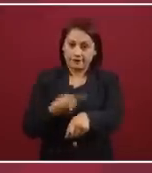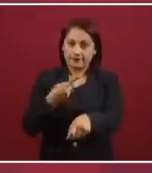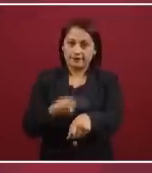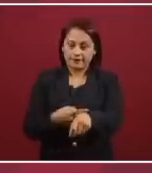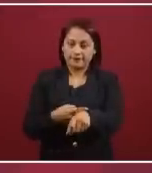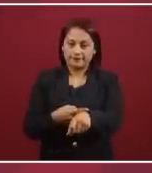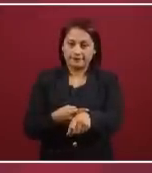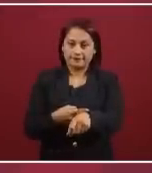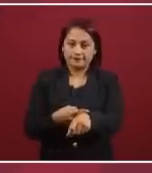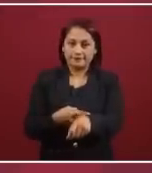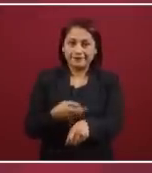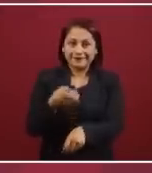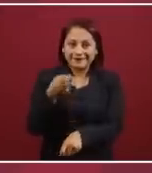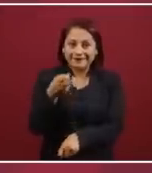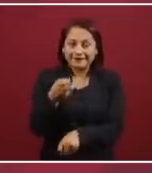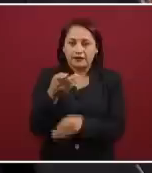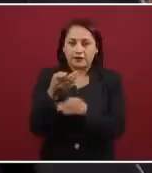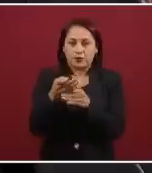curar.